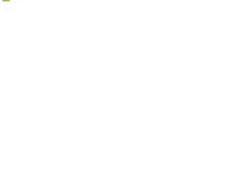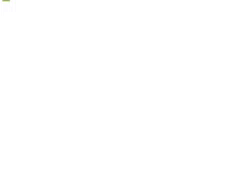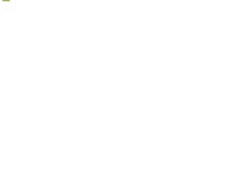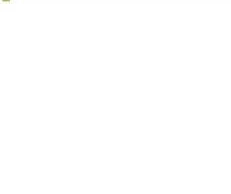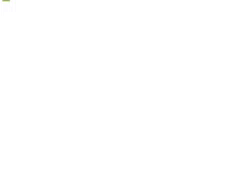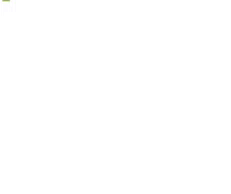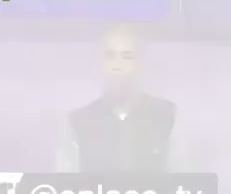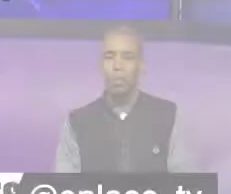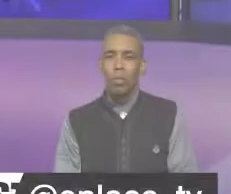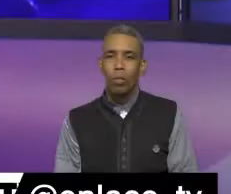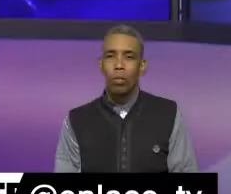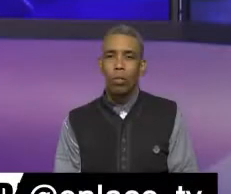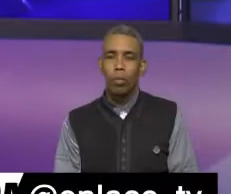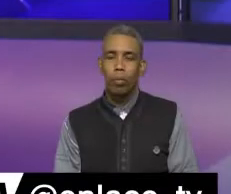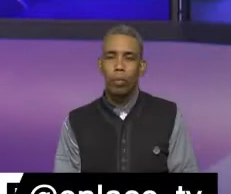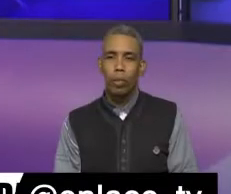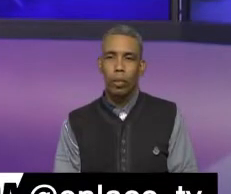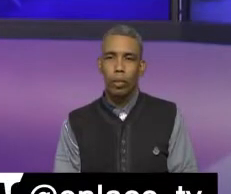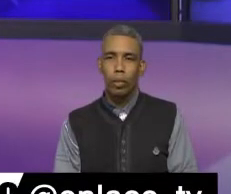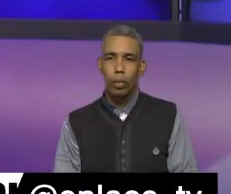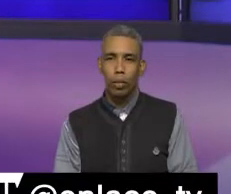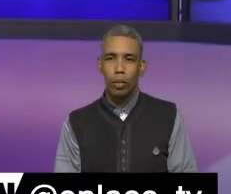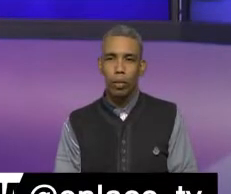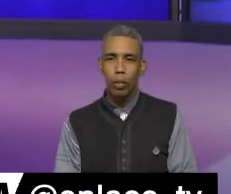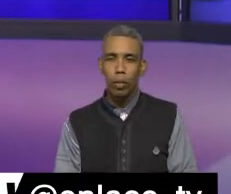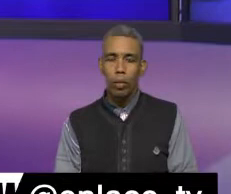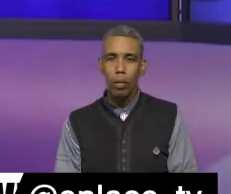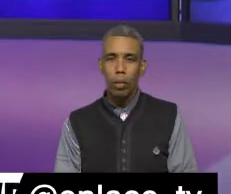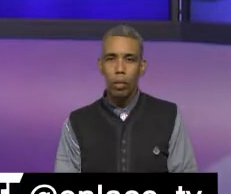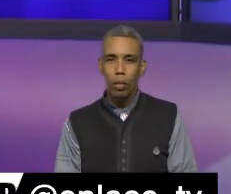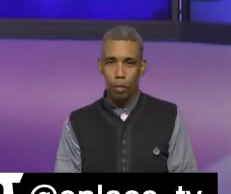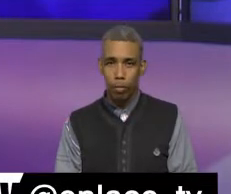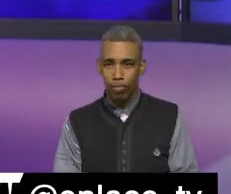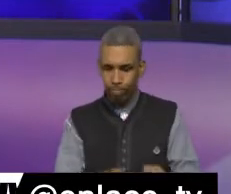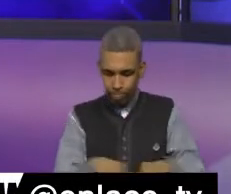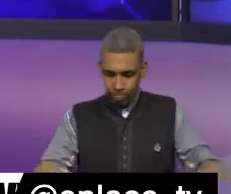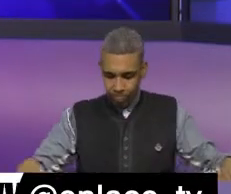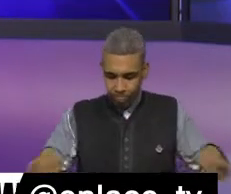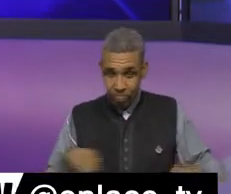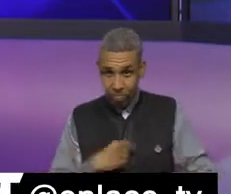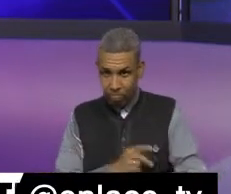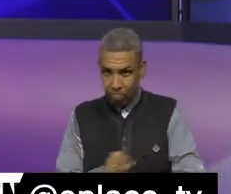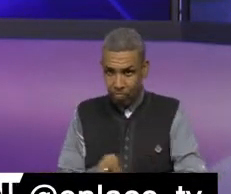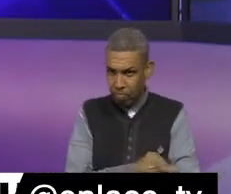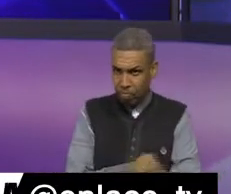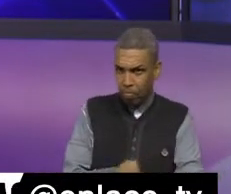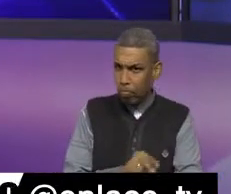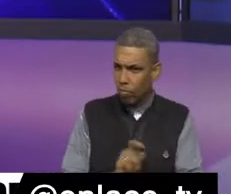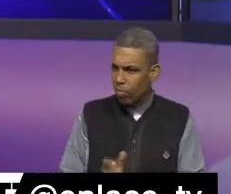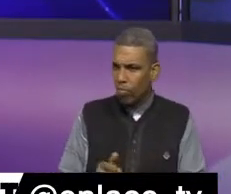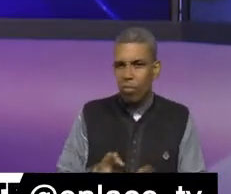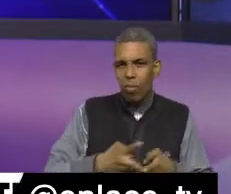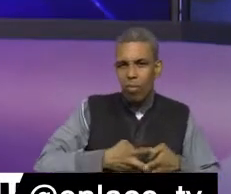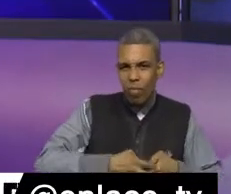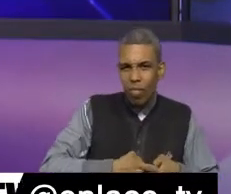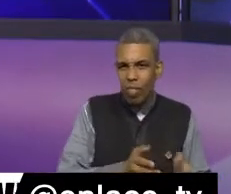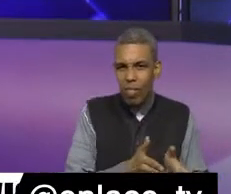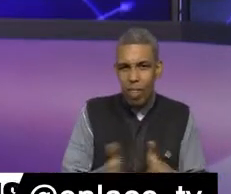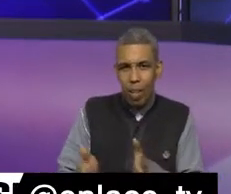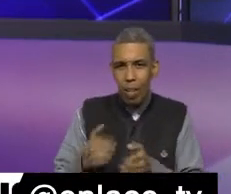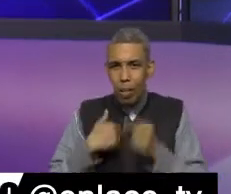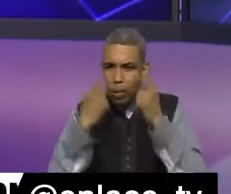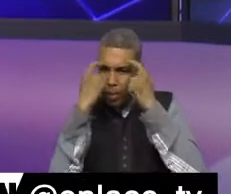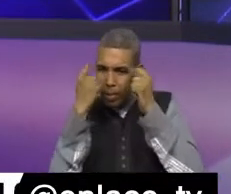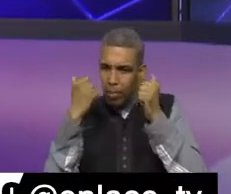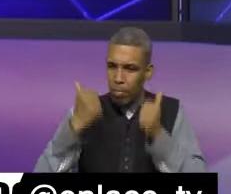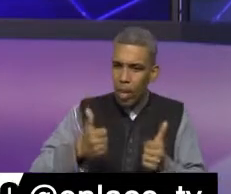601-0547. La Personería Municipal se vinculó al taller de salud mental adelantada por la Gobernación de Santander y la